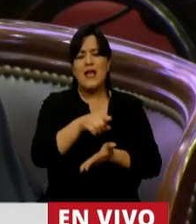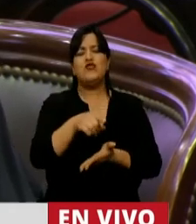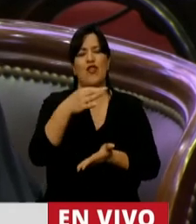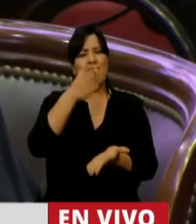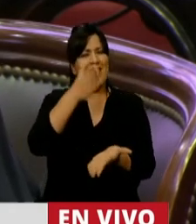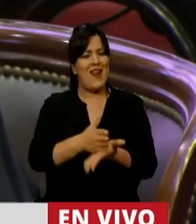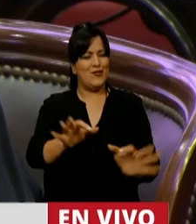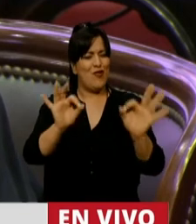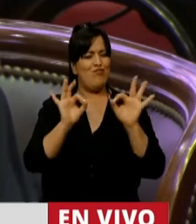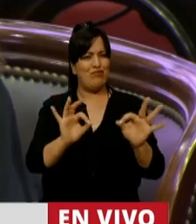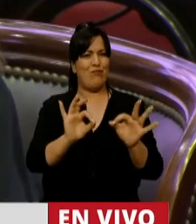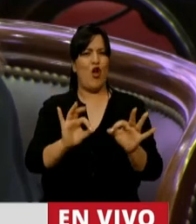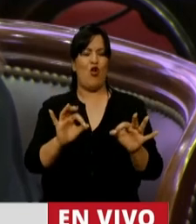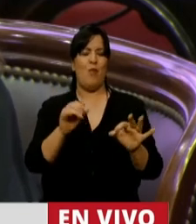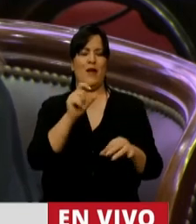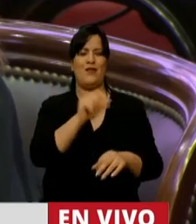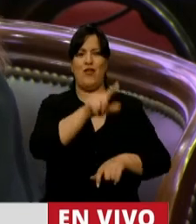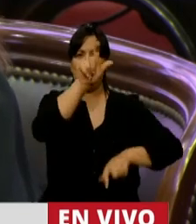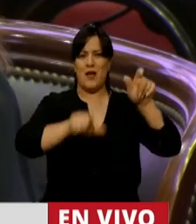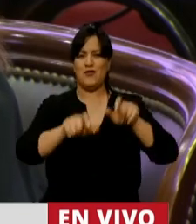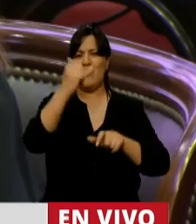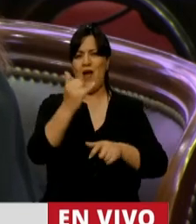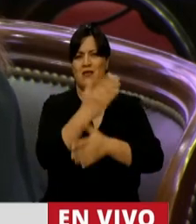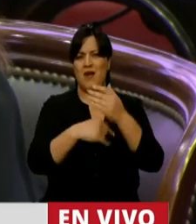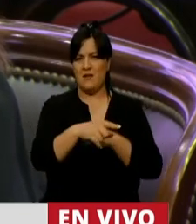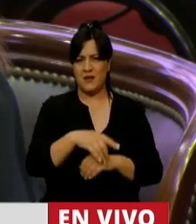de los derechos de estas personas y poder